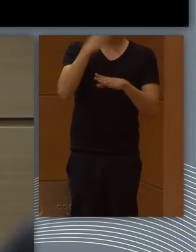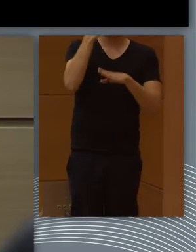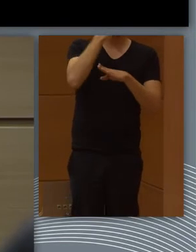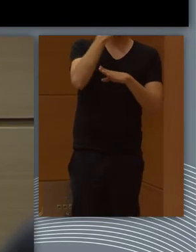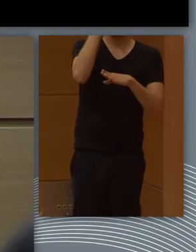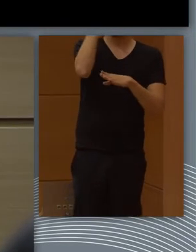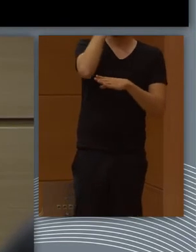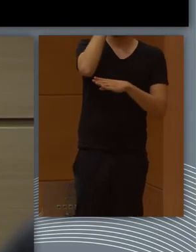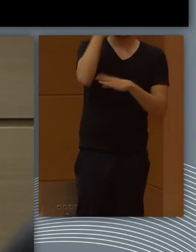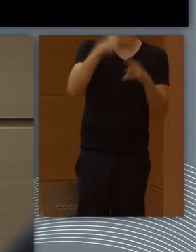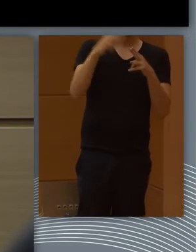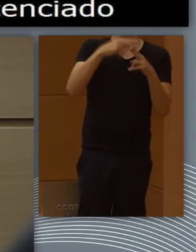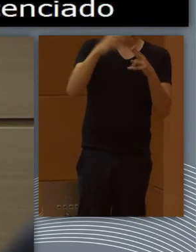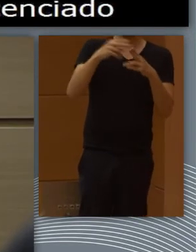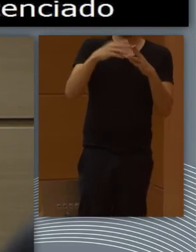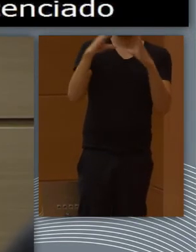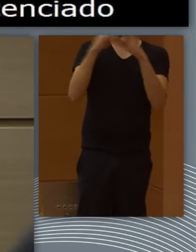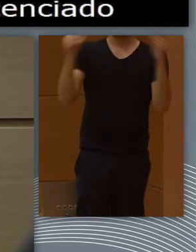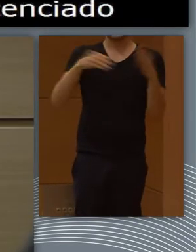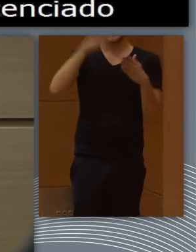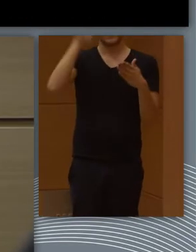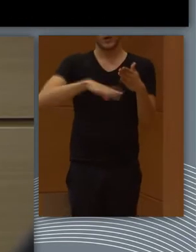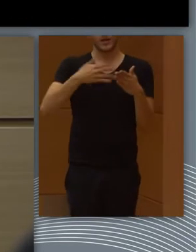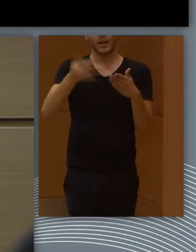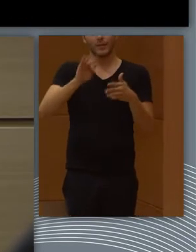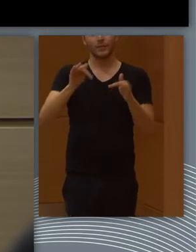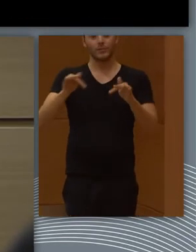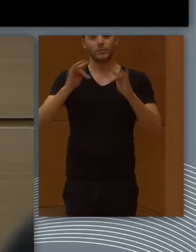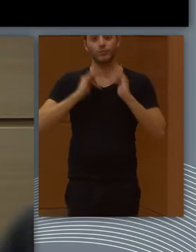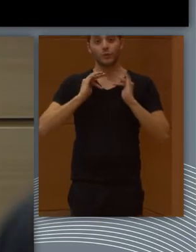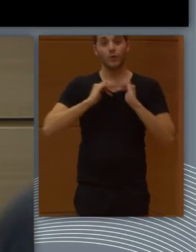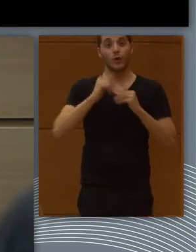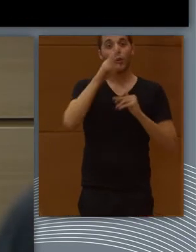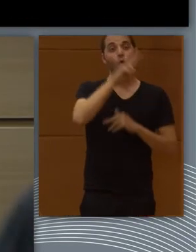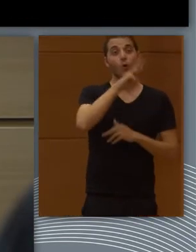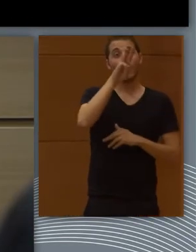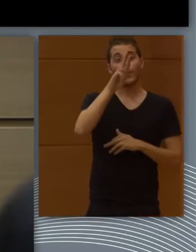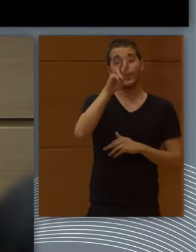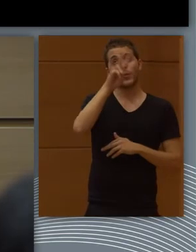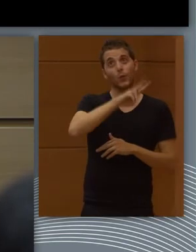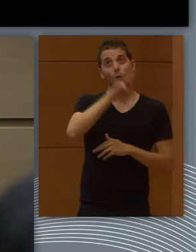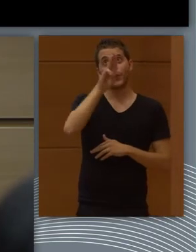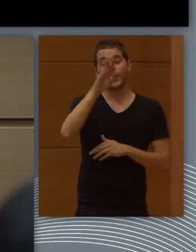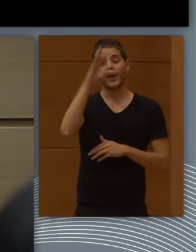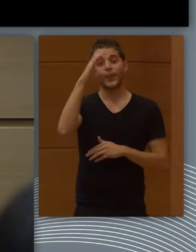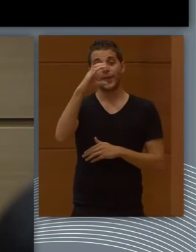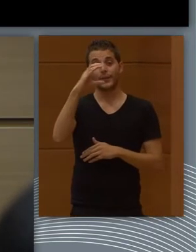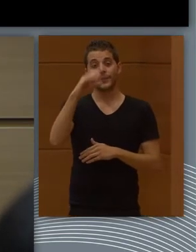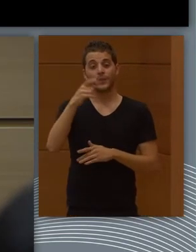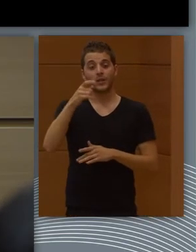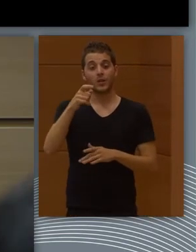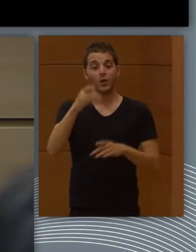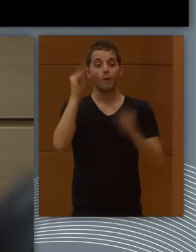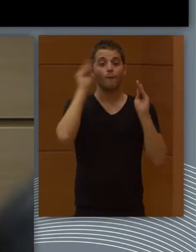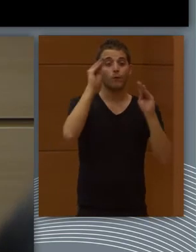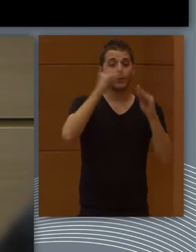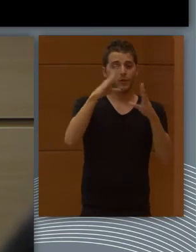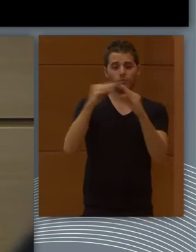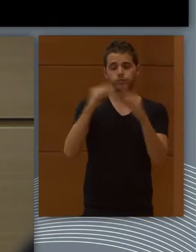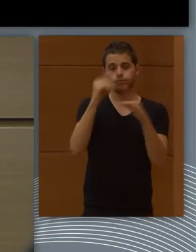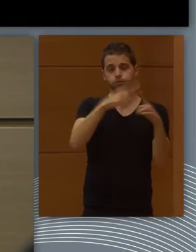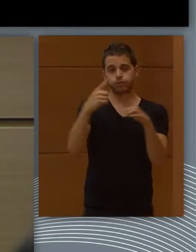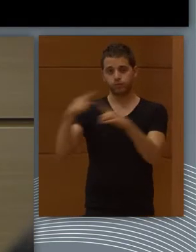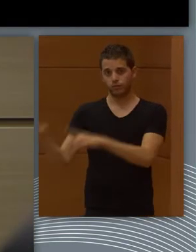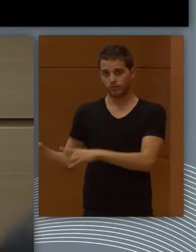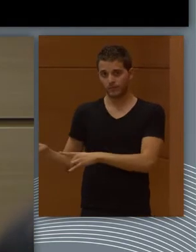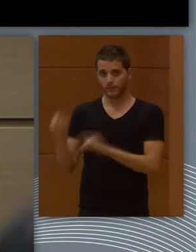de Barcelona. Además, tiene un máster por la UPC y imparte formación en diferentes universidades y en el